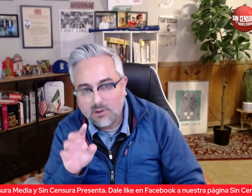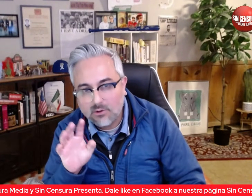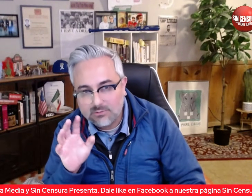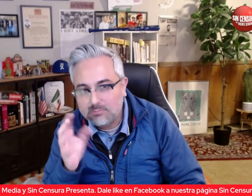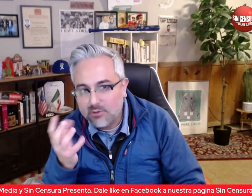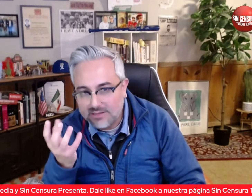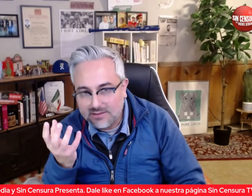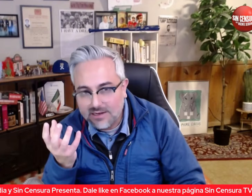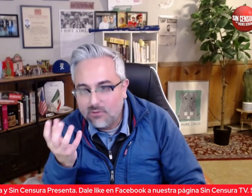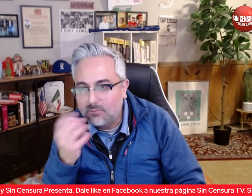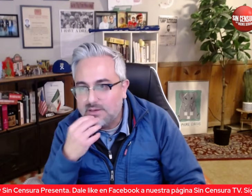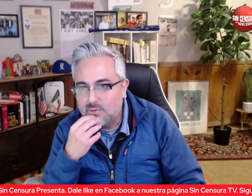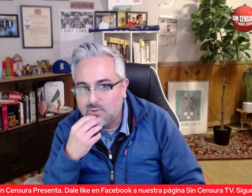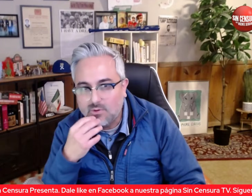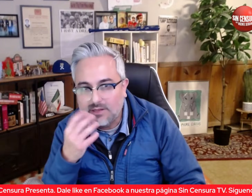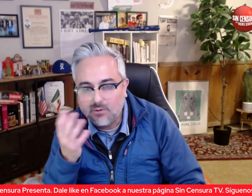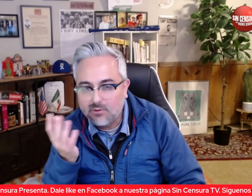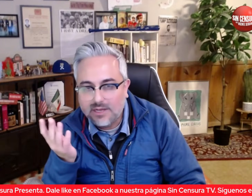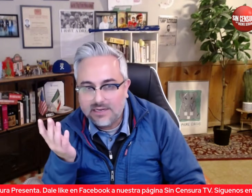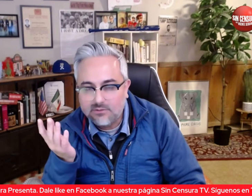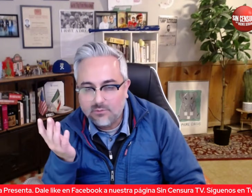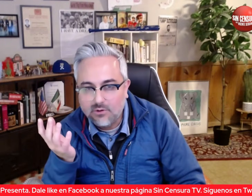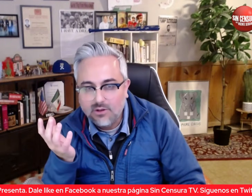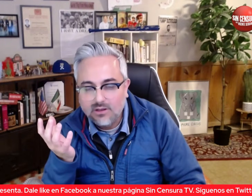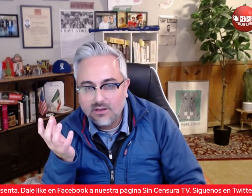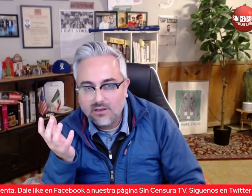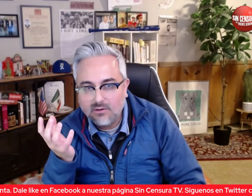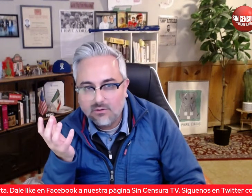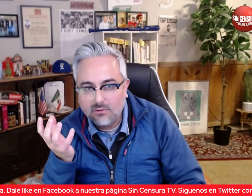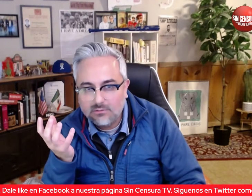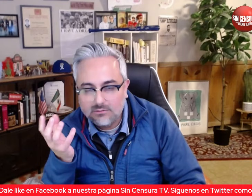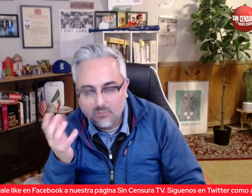que a lo mejor podría tener algún vínculo con algún organismo